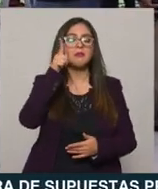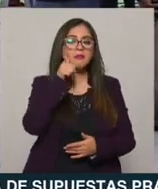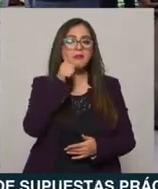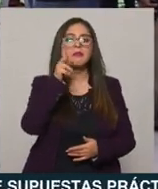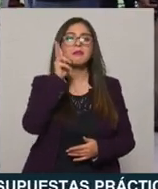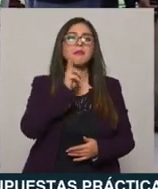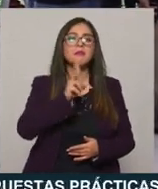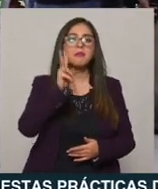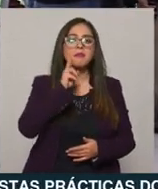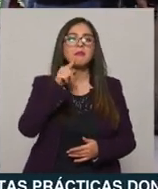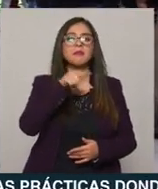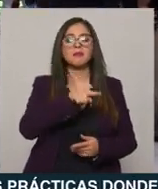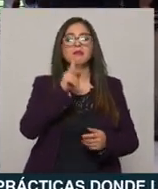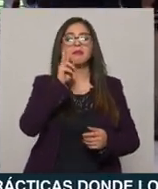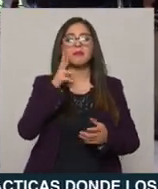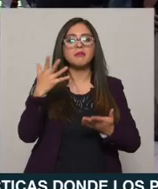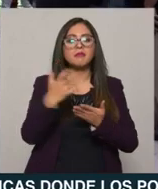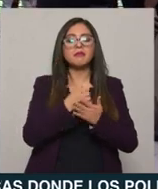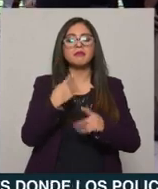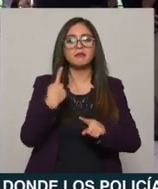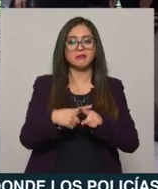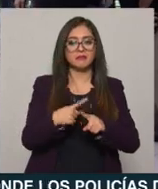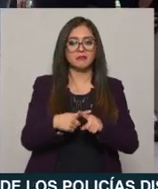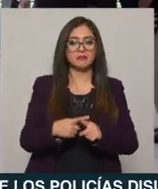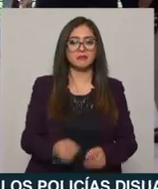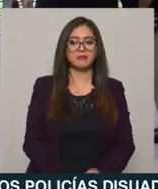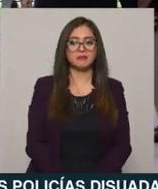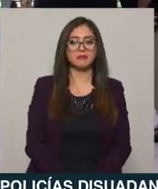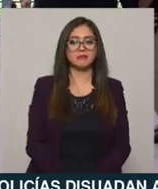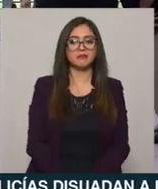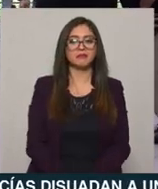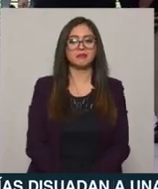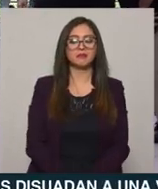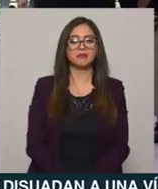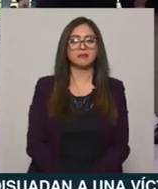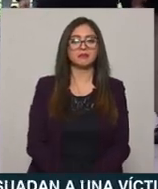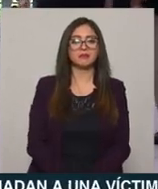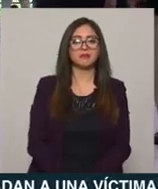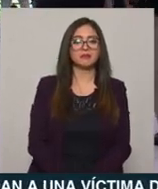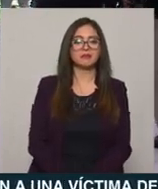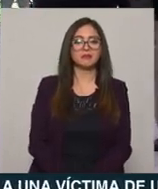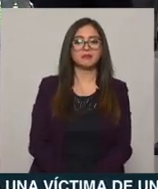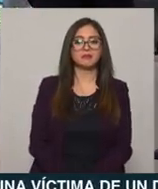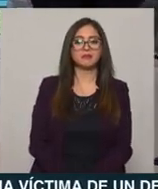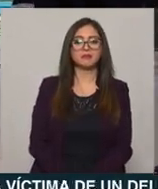llevarse esta guerra de guerras. En las imágenes, Jesús Arias reportó. Viene Zárate.